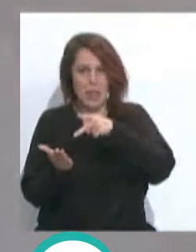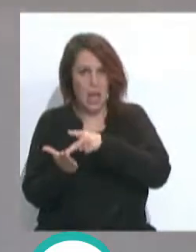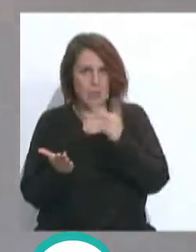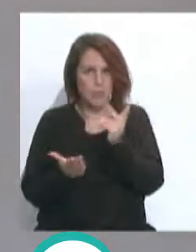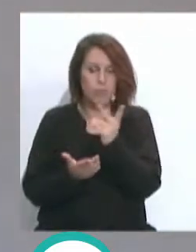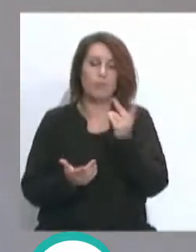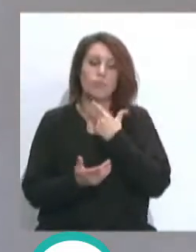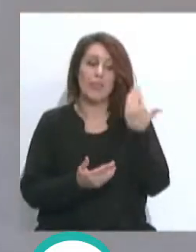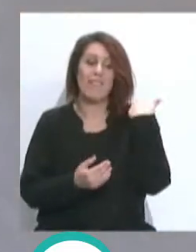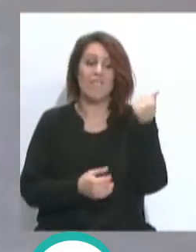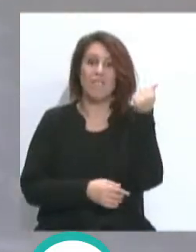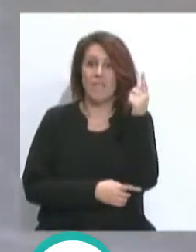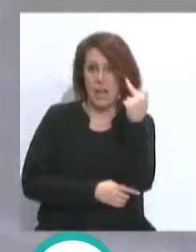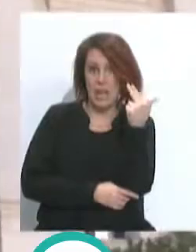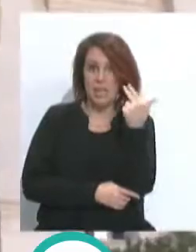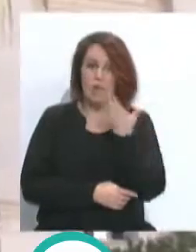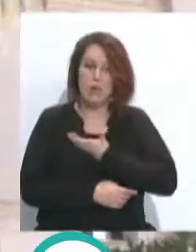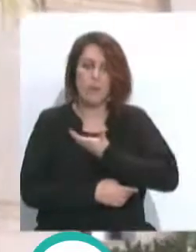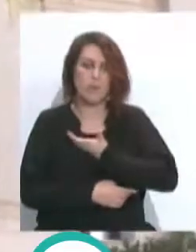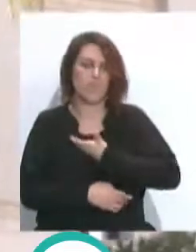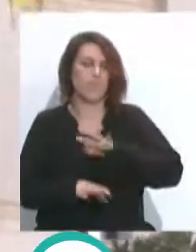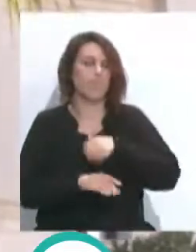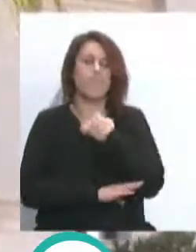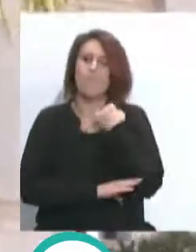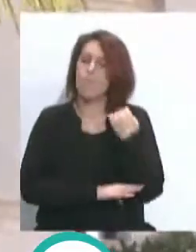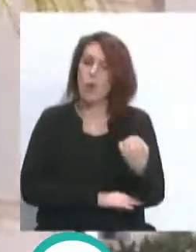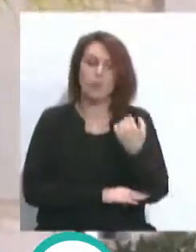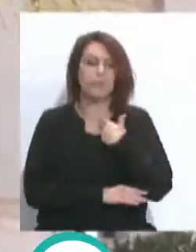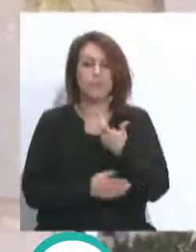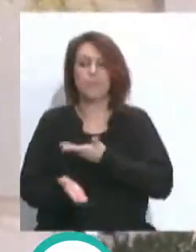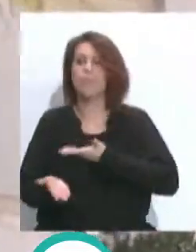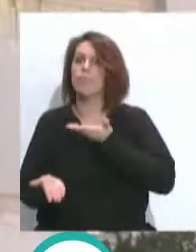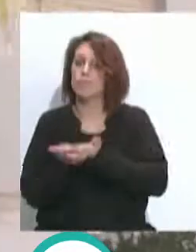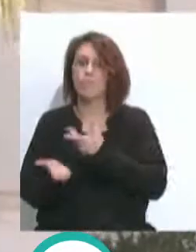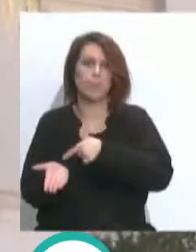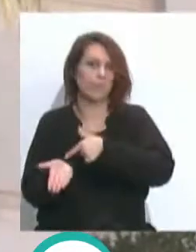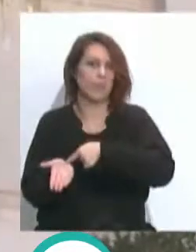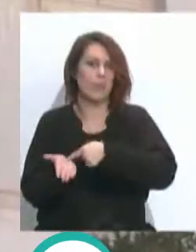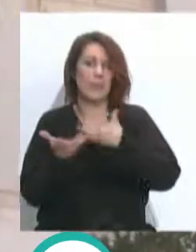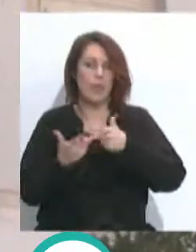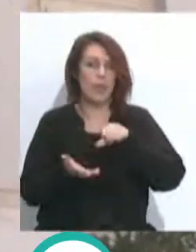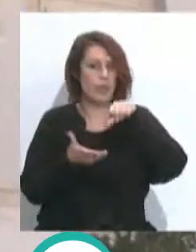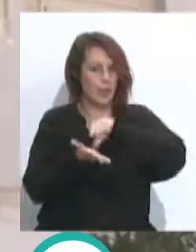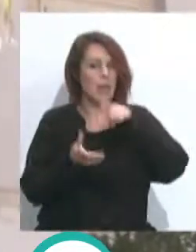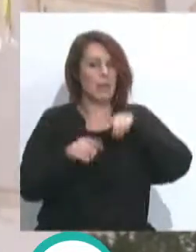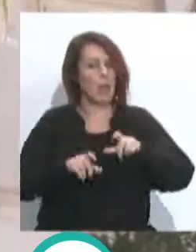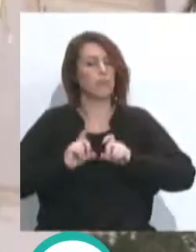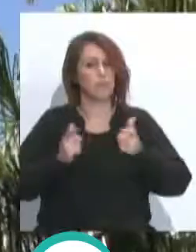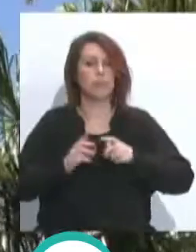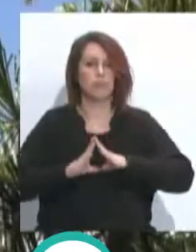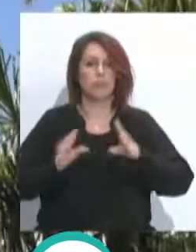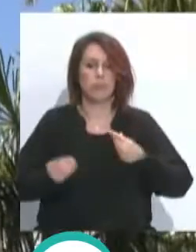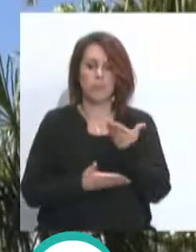pasado viernes recibían el apoyo del Ayuntamiento de Cádiz, que lo exigirá a la Administración Central y también a la Junta de